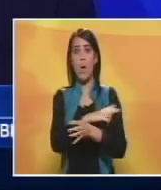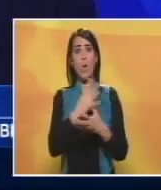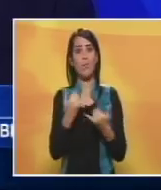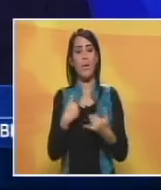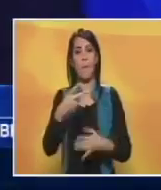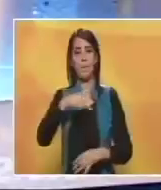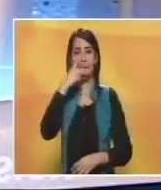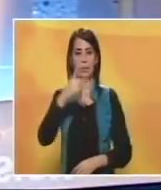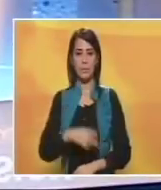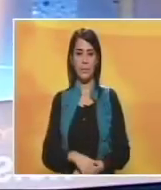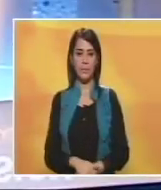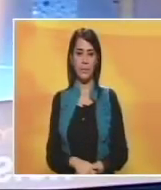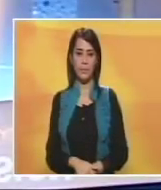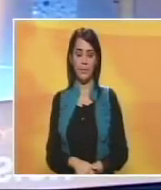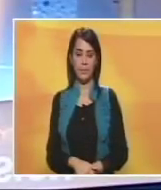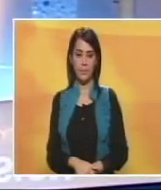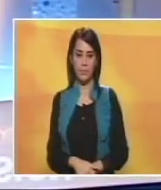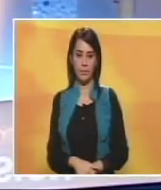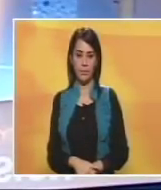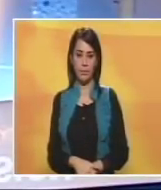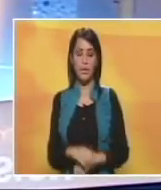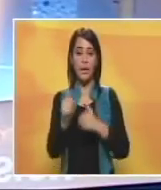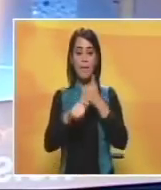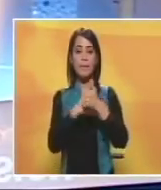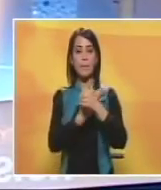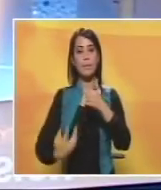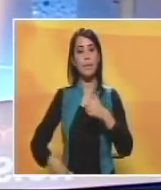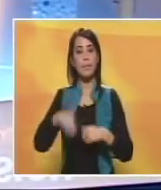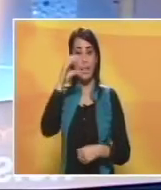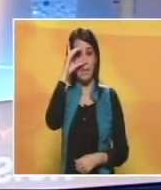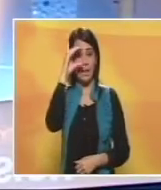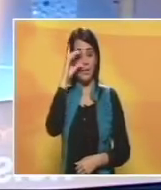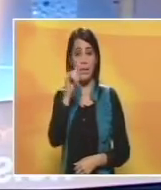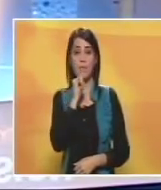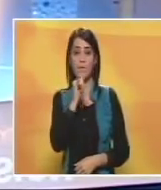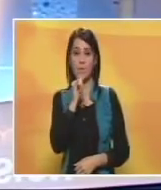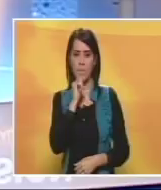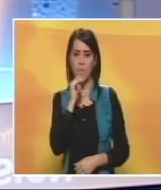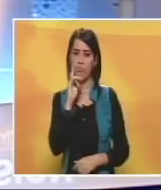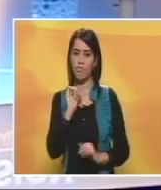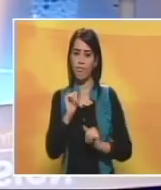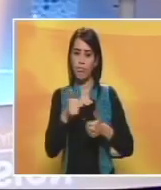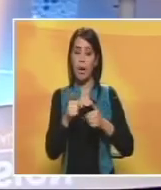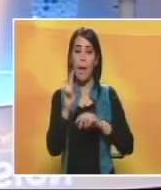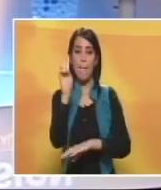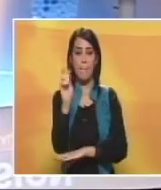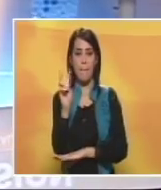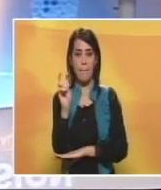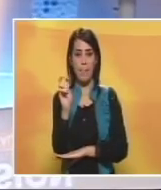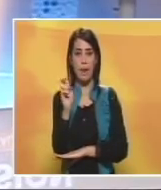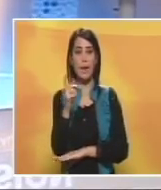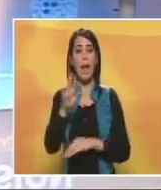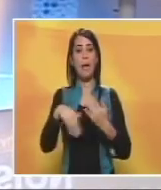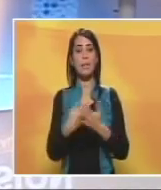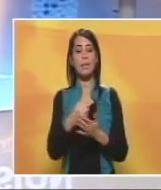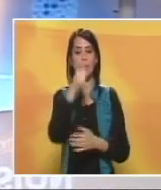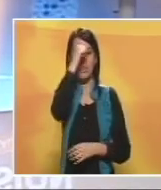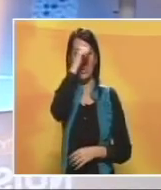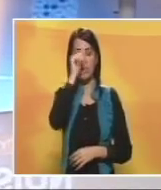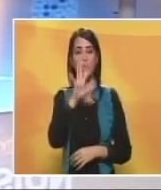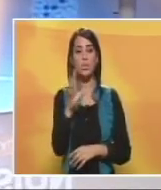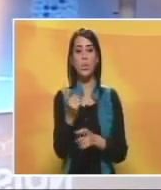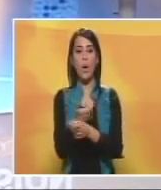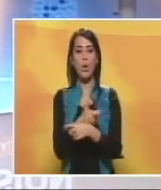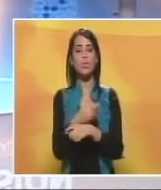político. La vicepresidenta de la República, Delcy Rodríguez, informó que a partir de este viernes hasta el domingo 5 de agosto